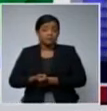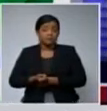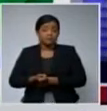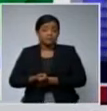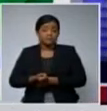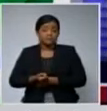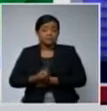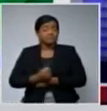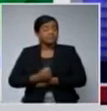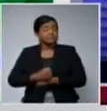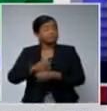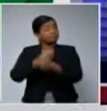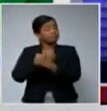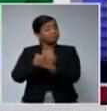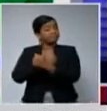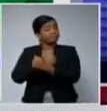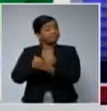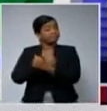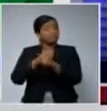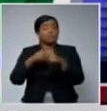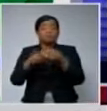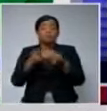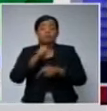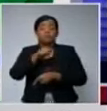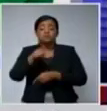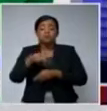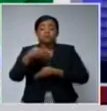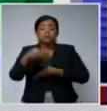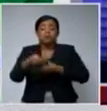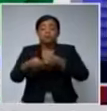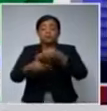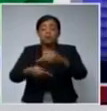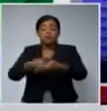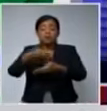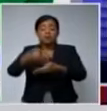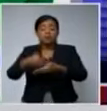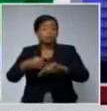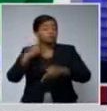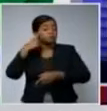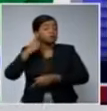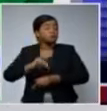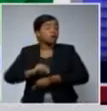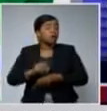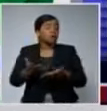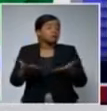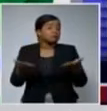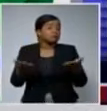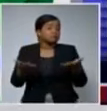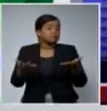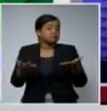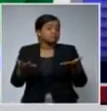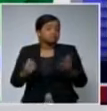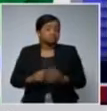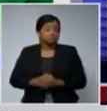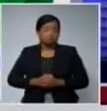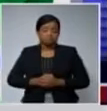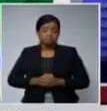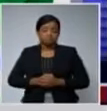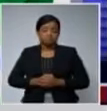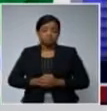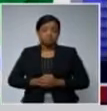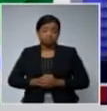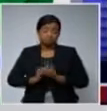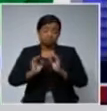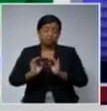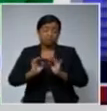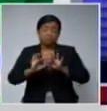riesgo por lo que pueden tener estos pacientes en su ingreso en terapia intensiva, que trae